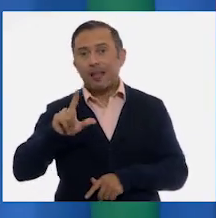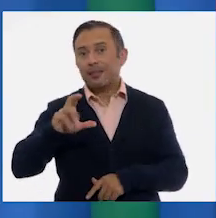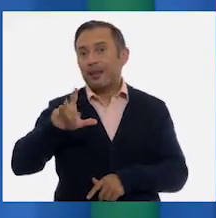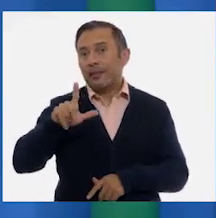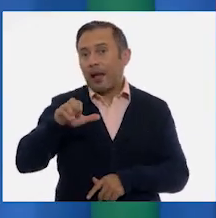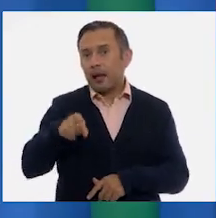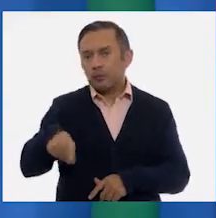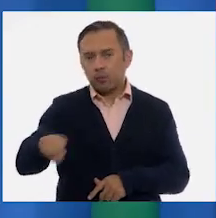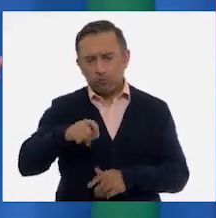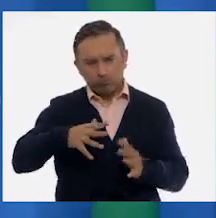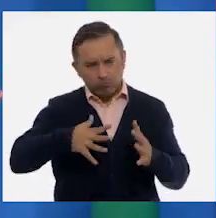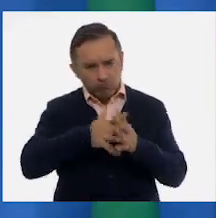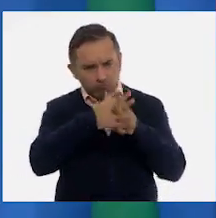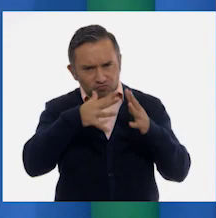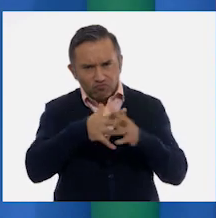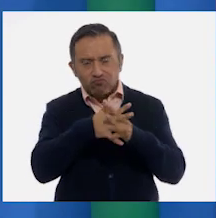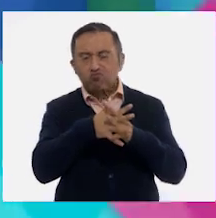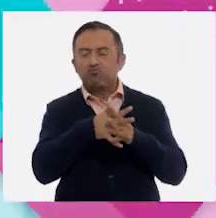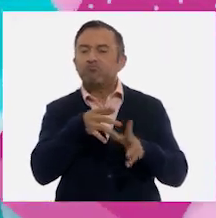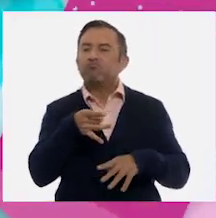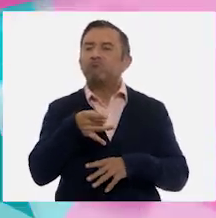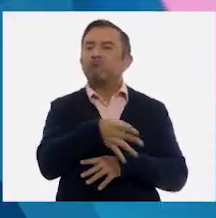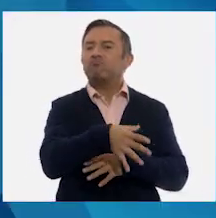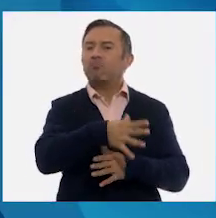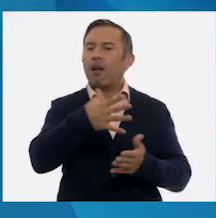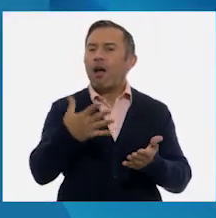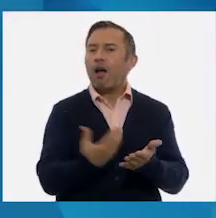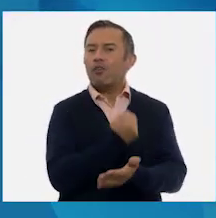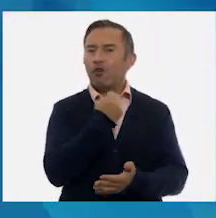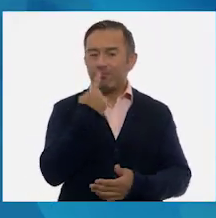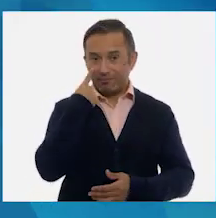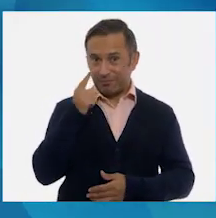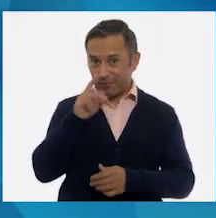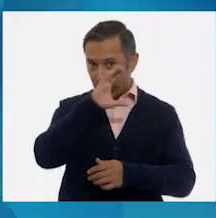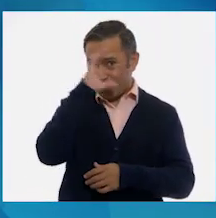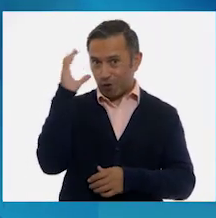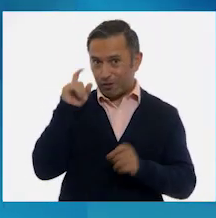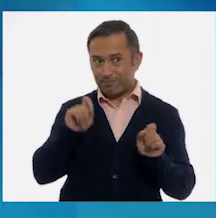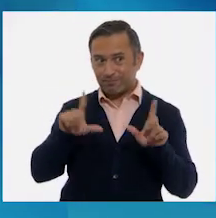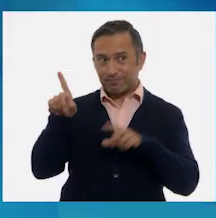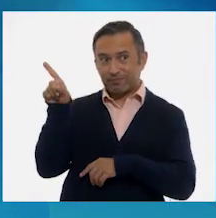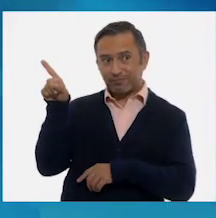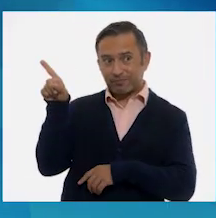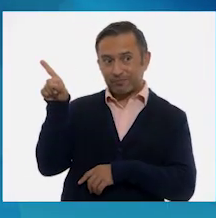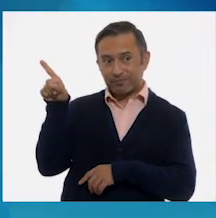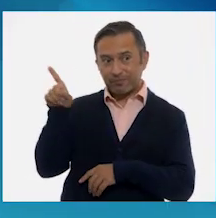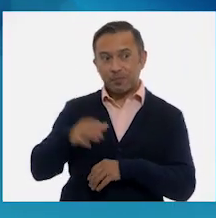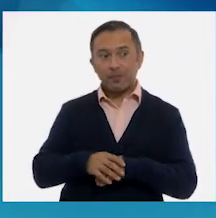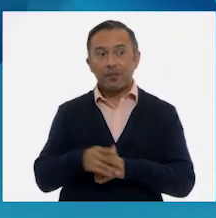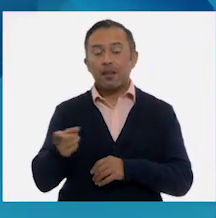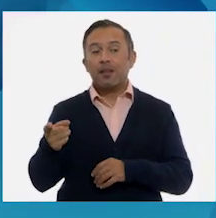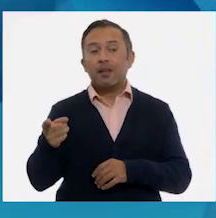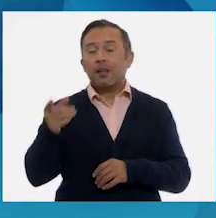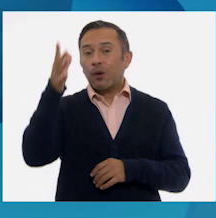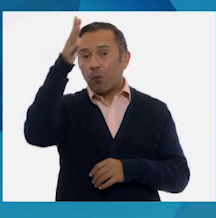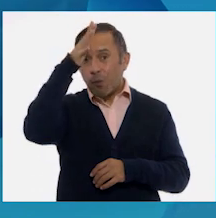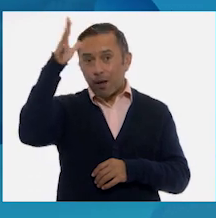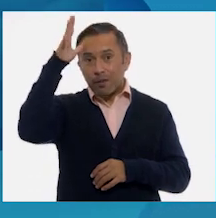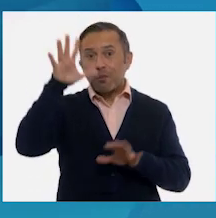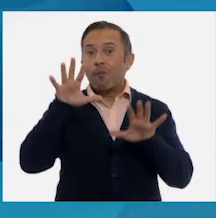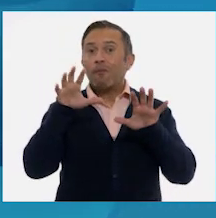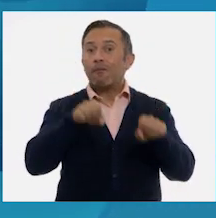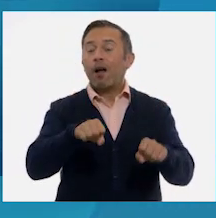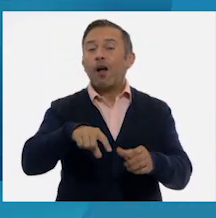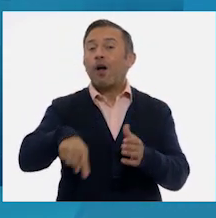bien. De hecho, en la pantalla podemos ver la obra llamada La captura de Cuauhtémoc en el lago de Texcoco, de Luis Coto. Y se